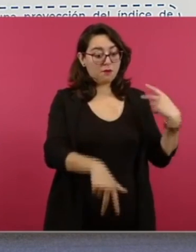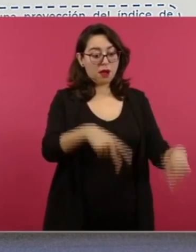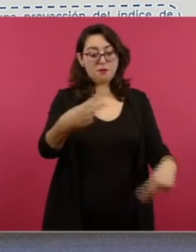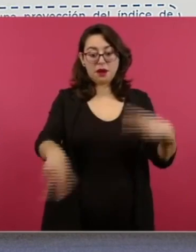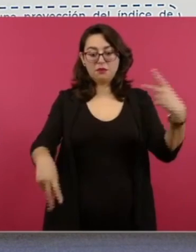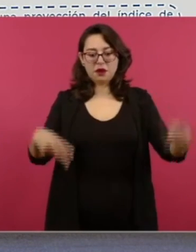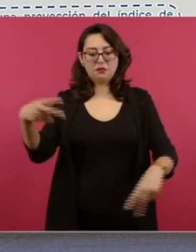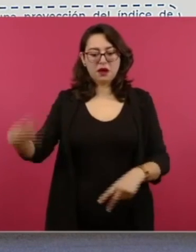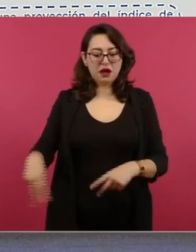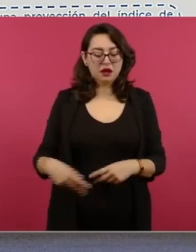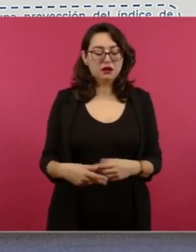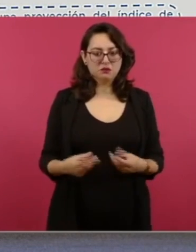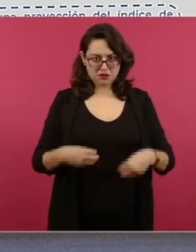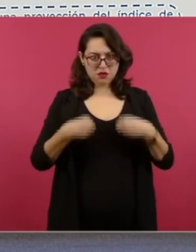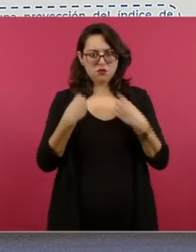Era mátalos en caliente.